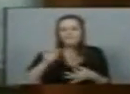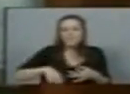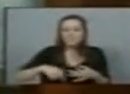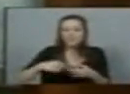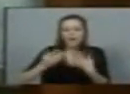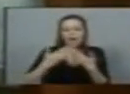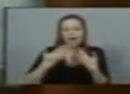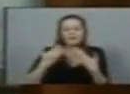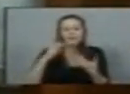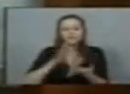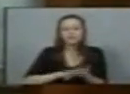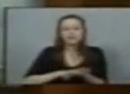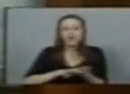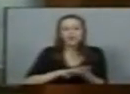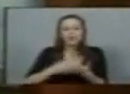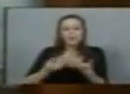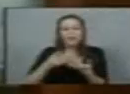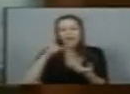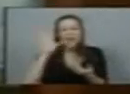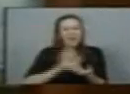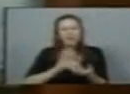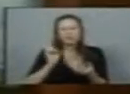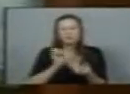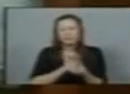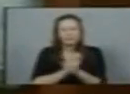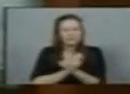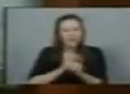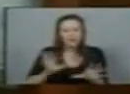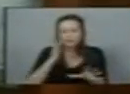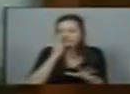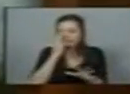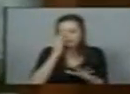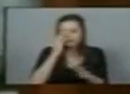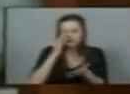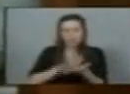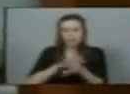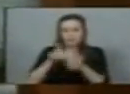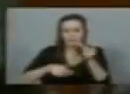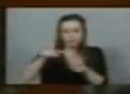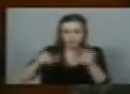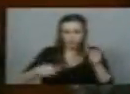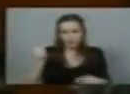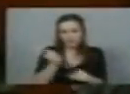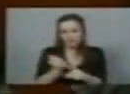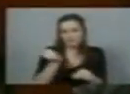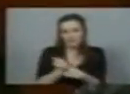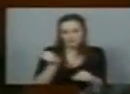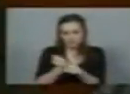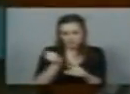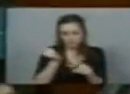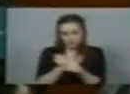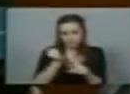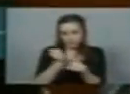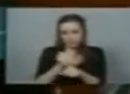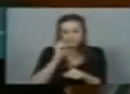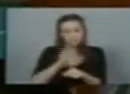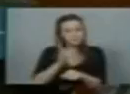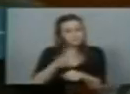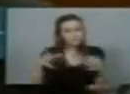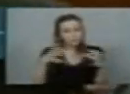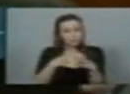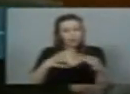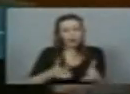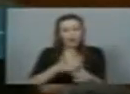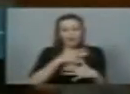discurso denostador. Usted está equivocado. De las personas. Estamos analizando y acusar al grupo de no respetar la ley,